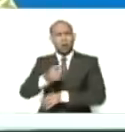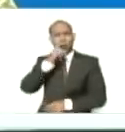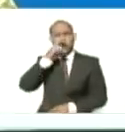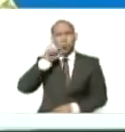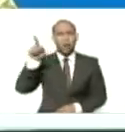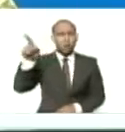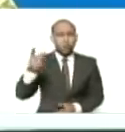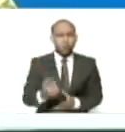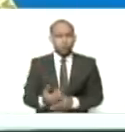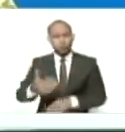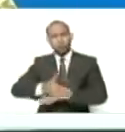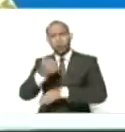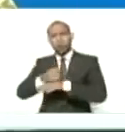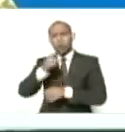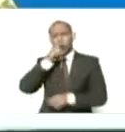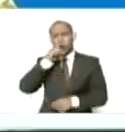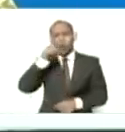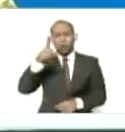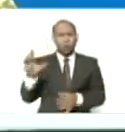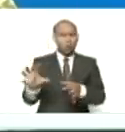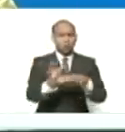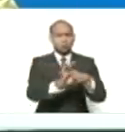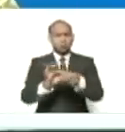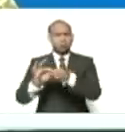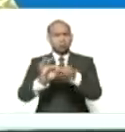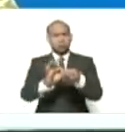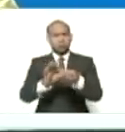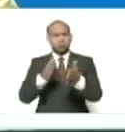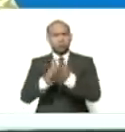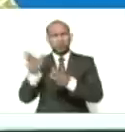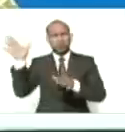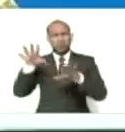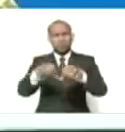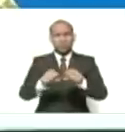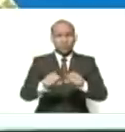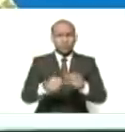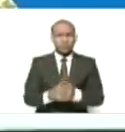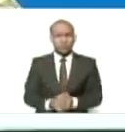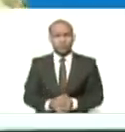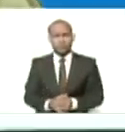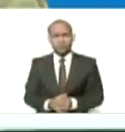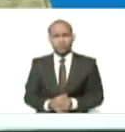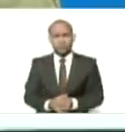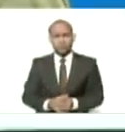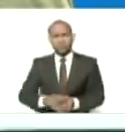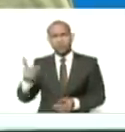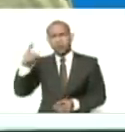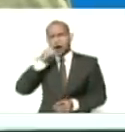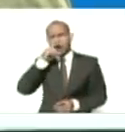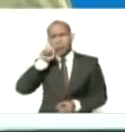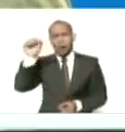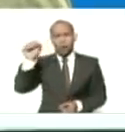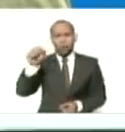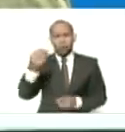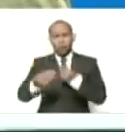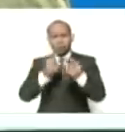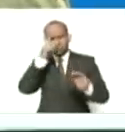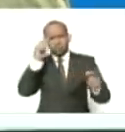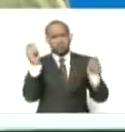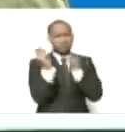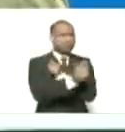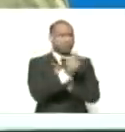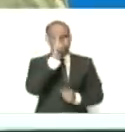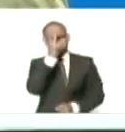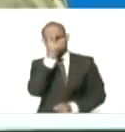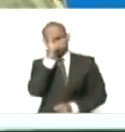vinieron a menos, es culpa de Maduro porque tiene una alianza con el capitalismo. Maduro se volvió capitalista y proimperialista. Me acusan a mí de gobernar